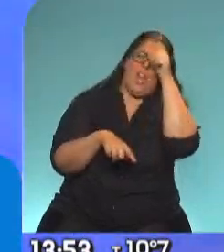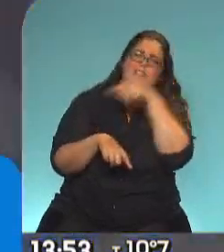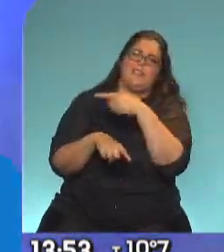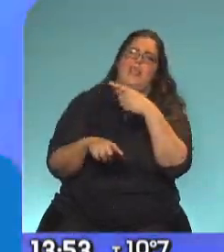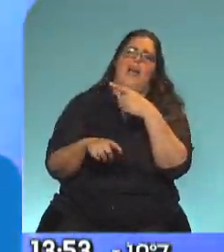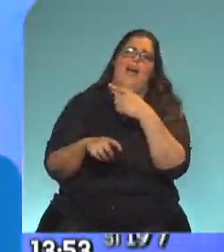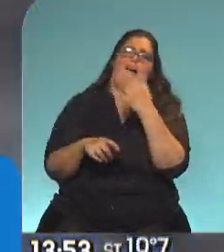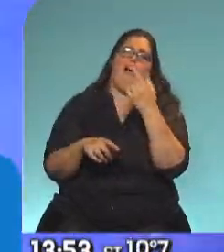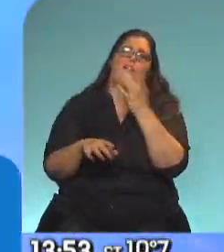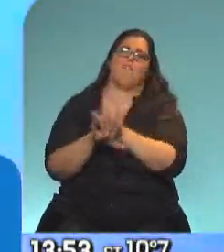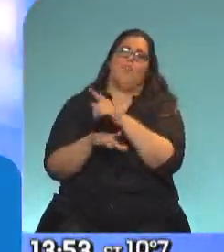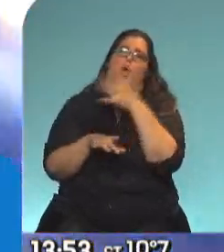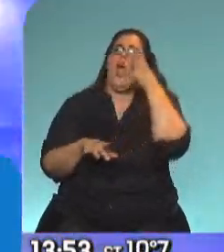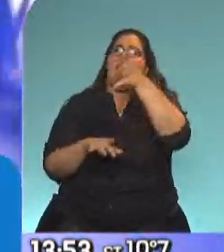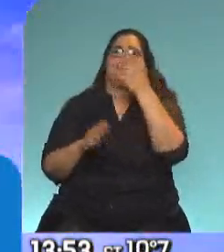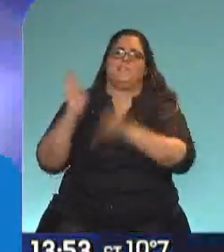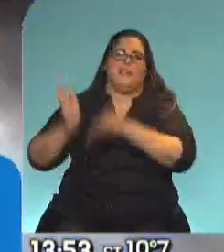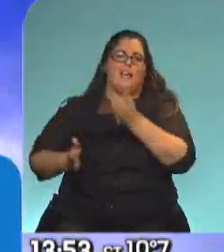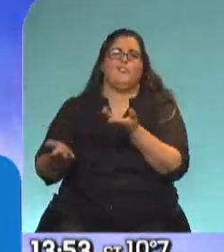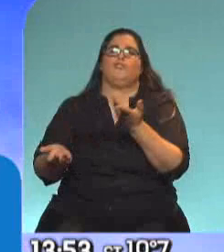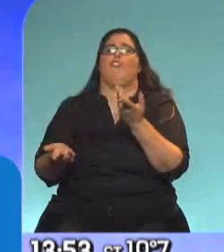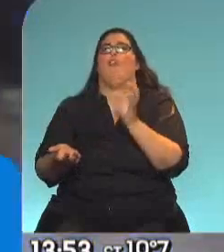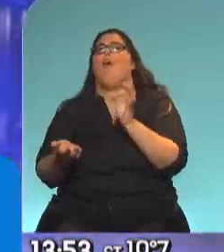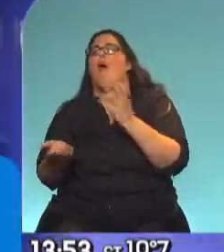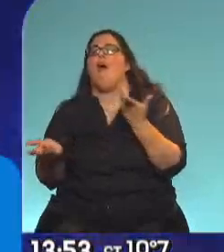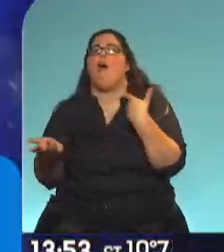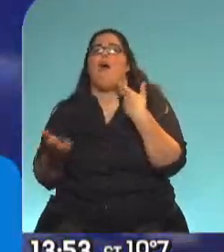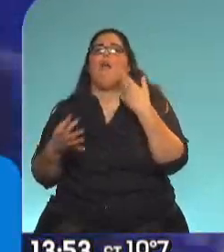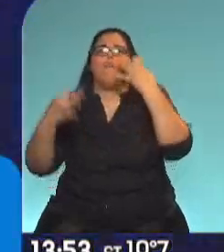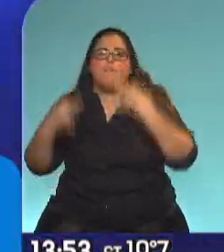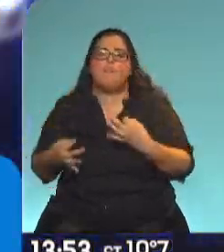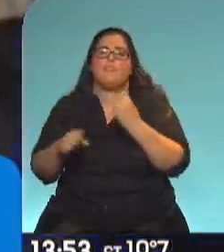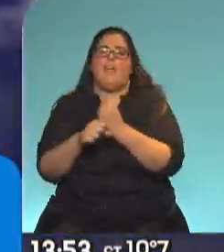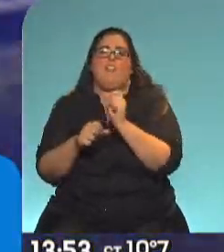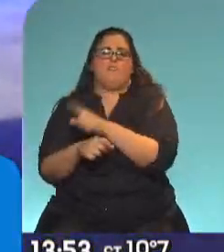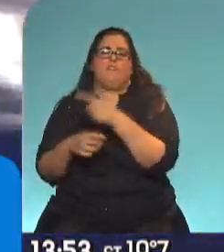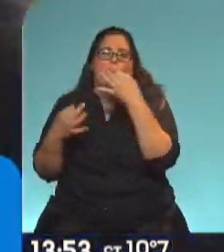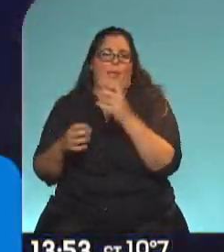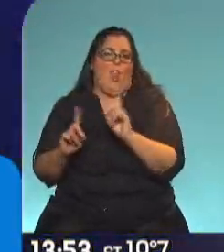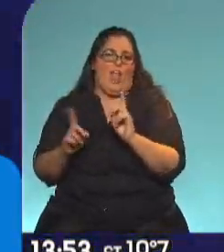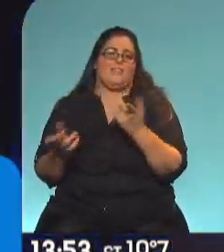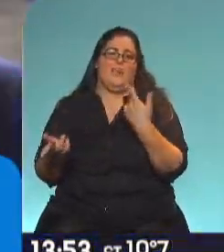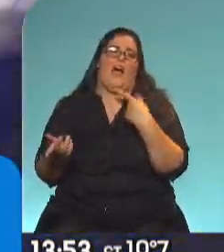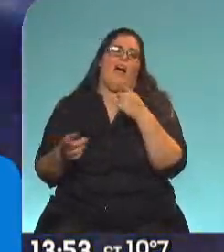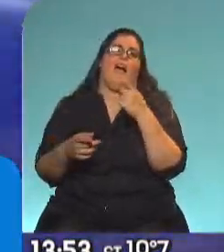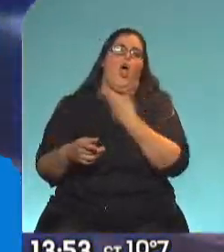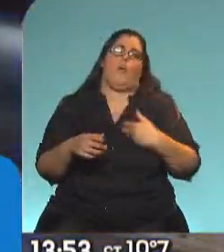cometen excesos o que no actúan bien en el marco de su